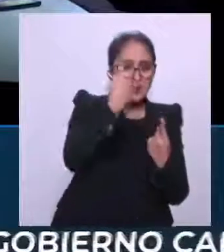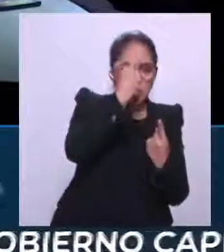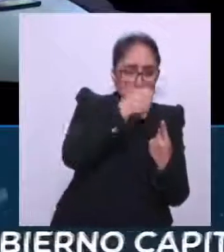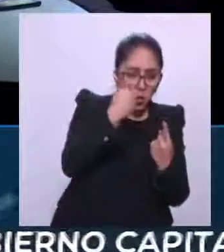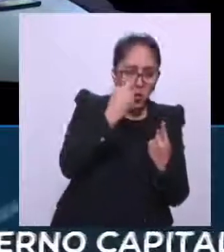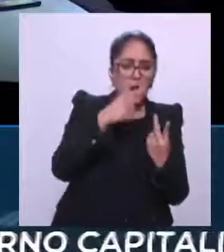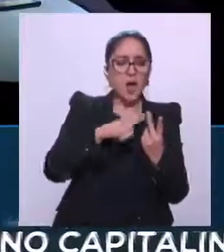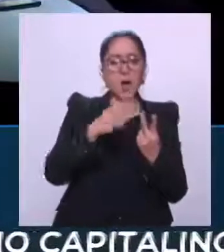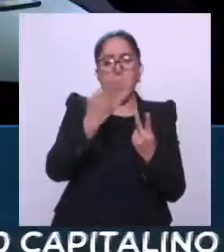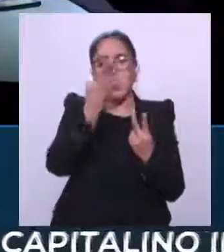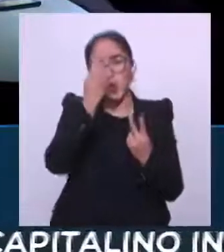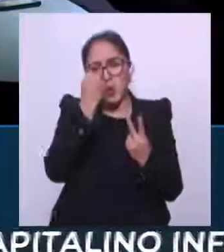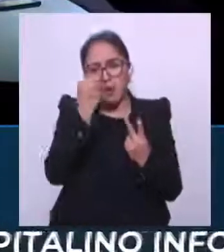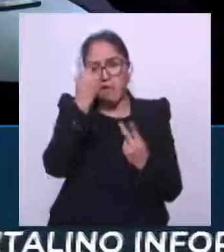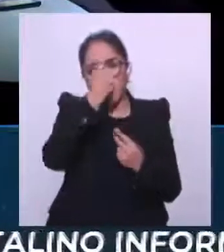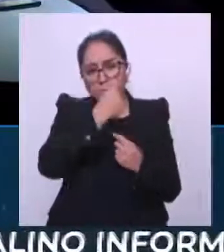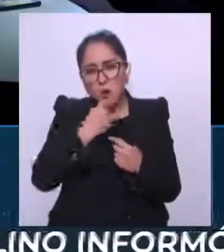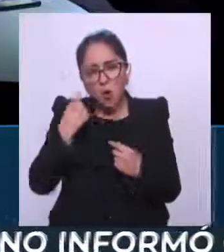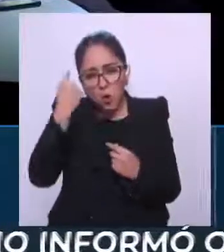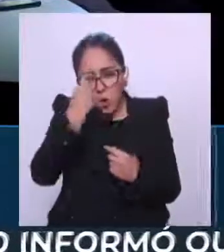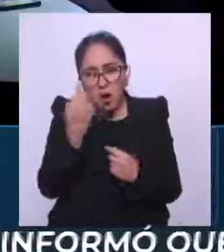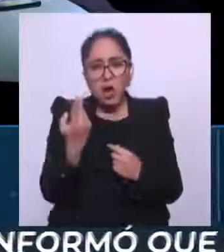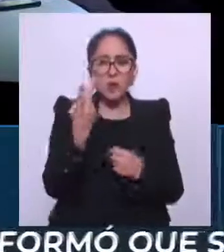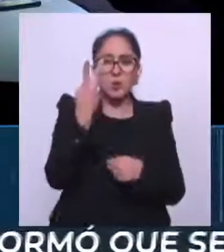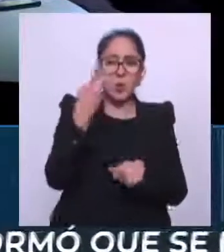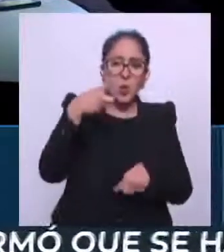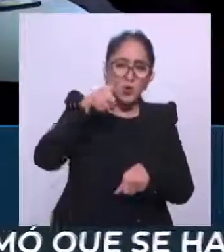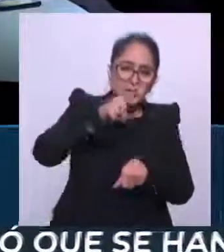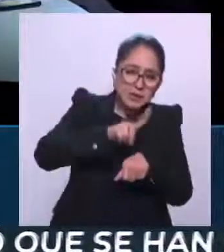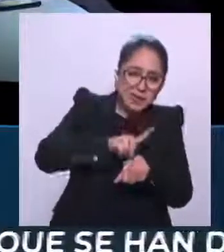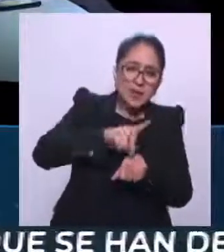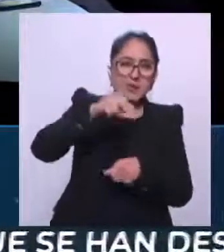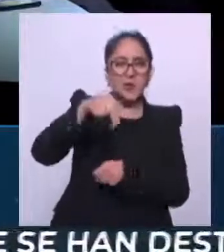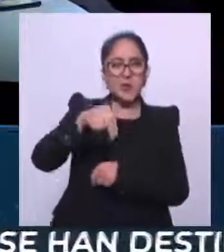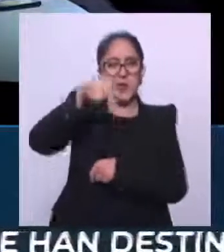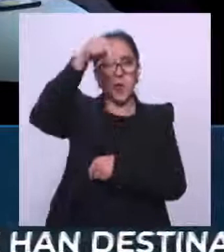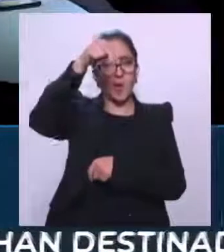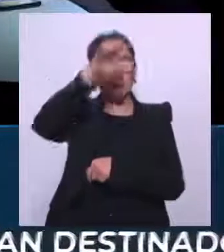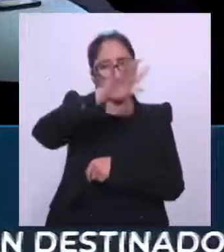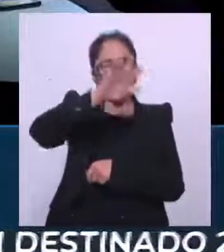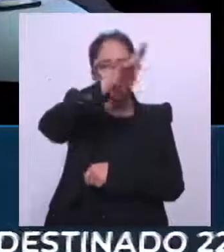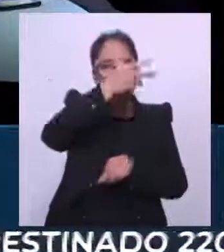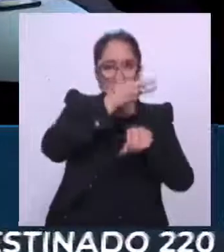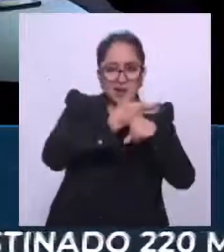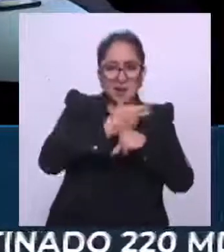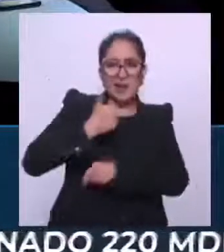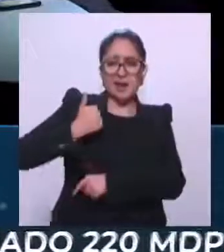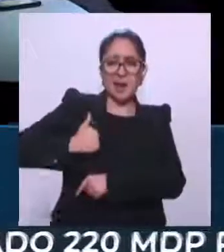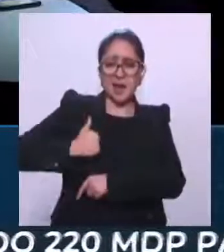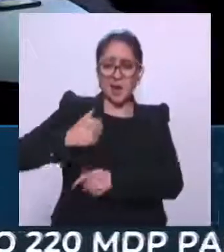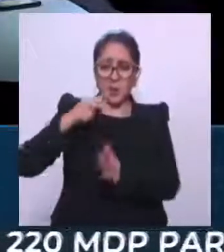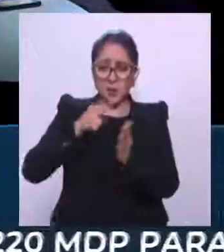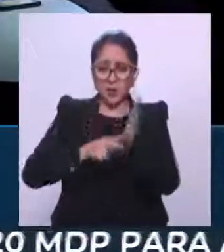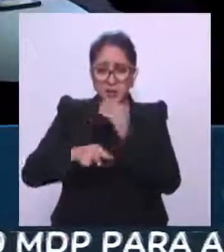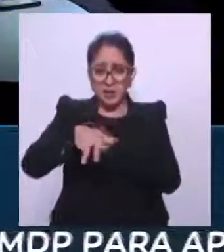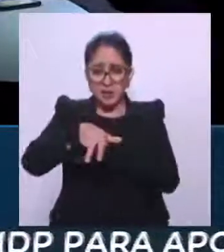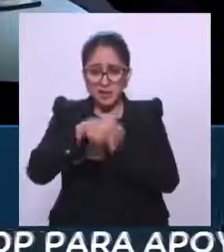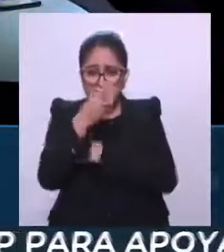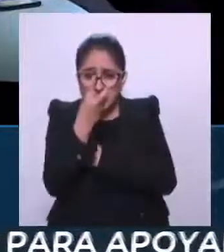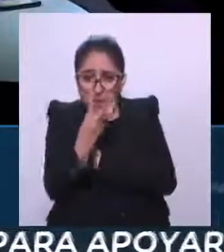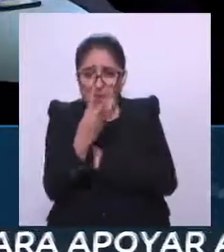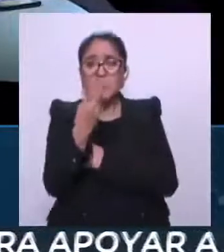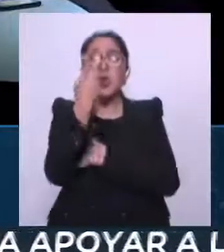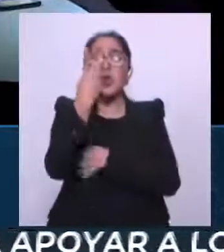12 horas, 2 días, el noreste de Estados Unidos y Canadá en 2003, y 2 semanas